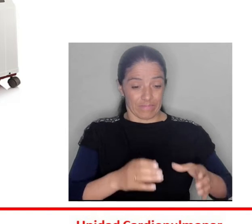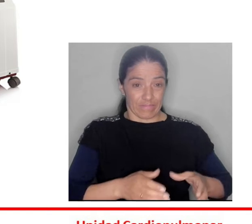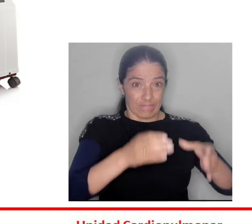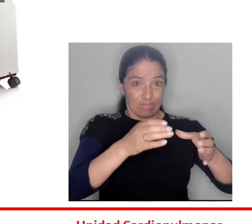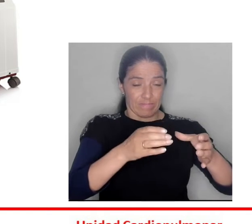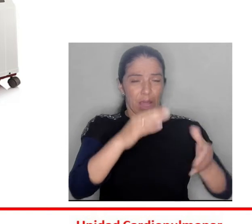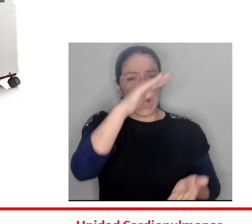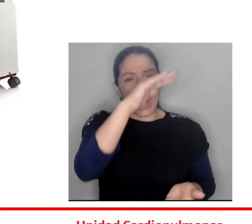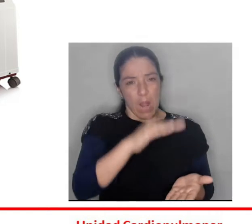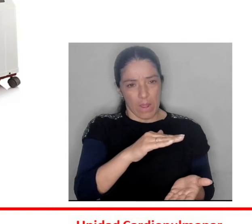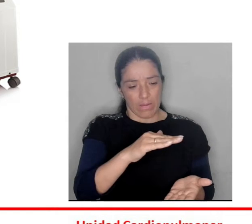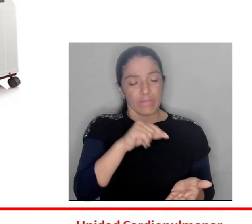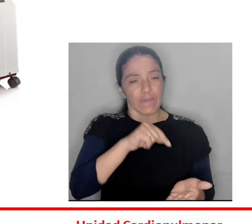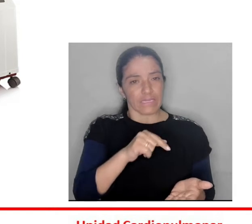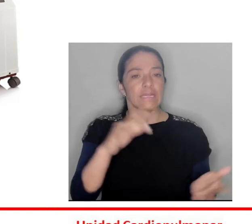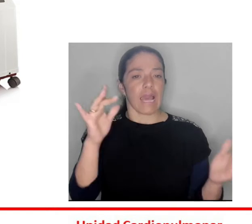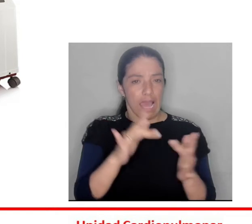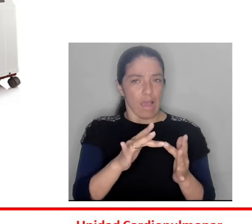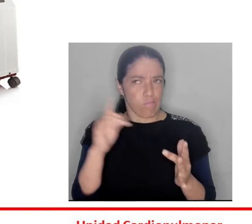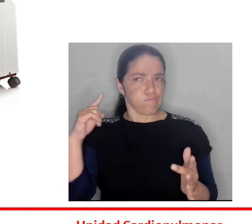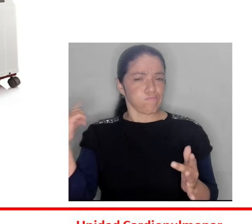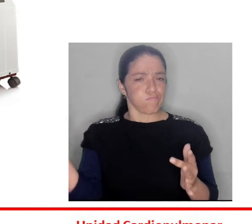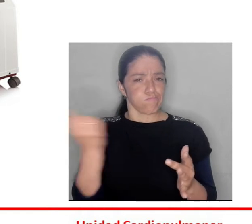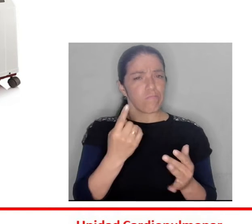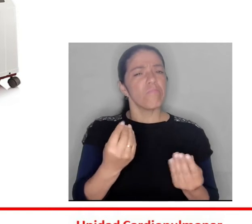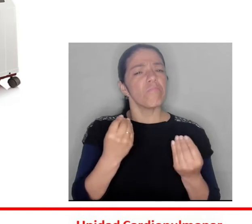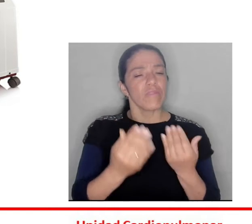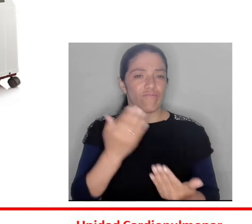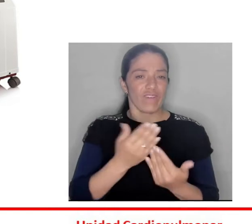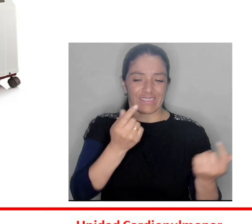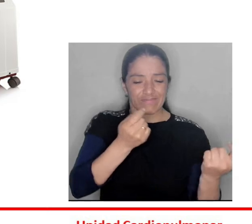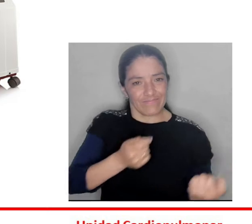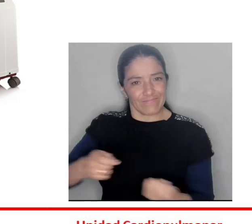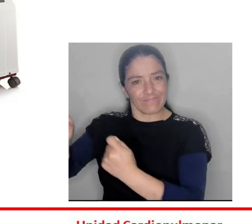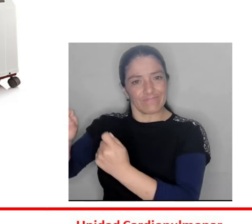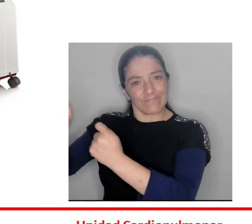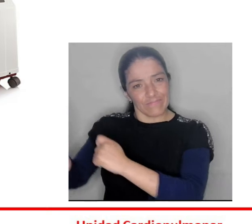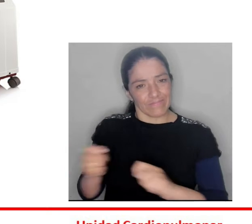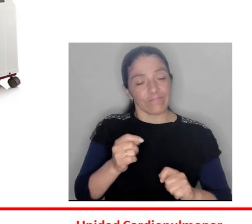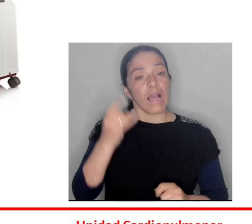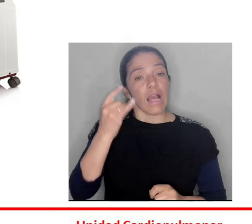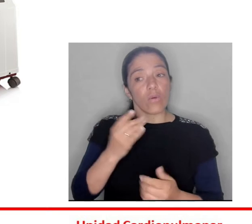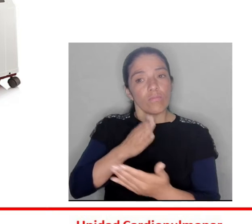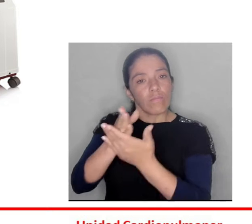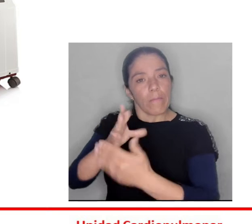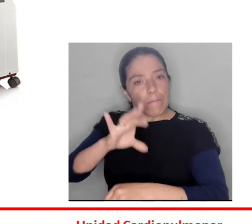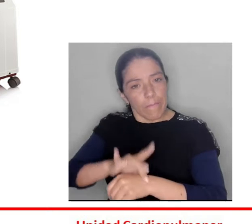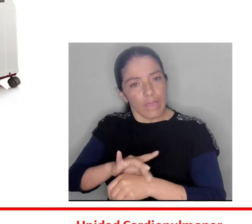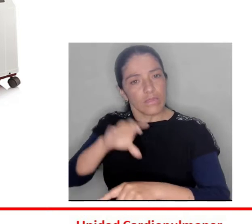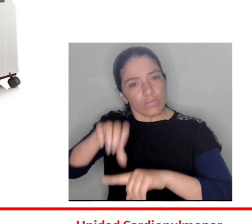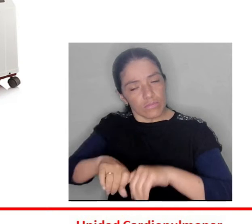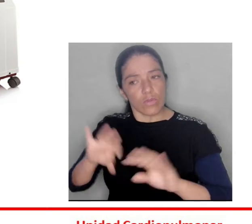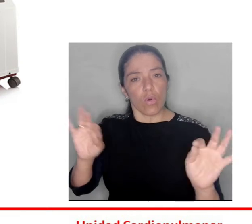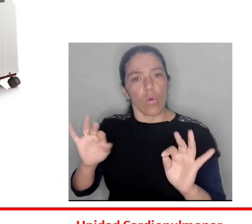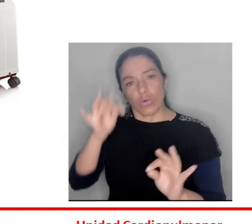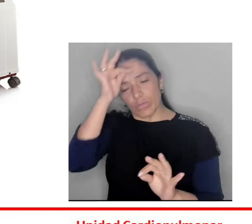comencemos. Cilindro de oxígeno pequeño, utilizado normalmente para el transporte, para asistencia a citas